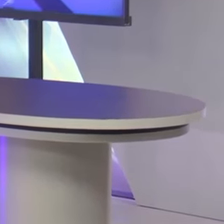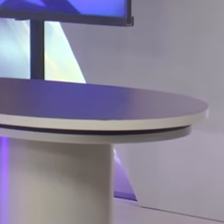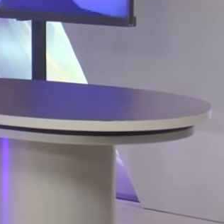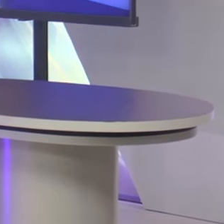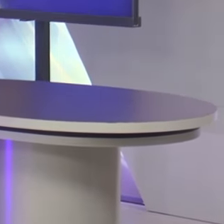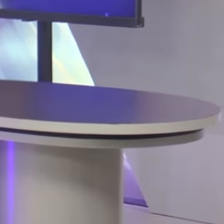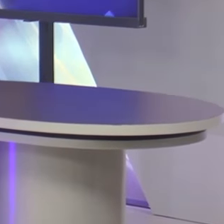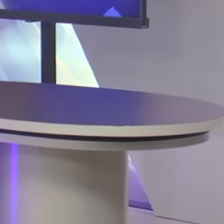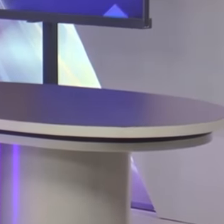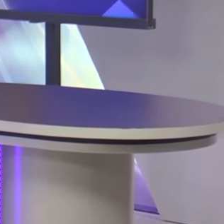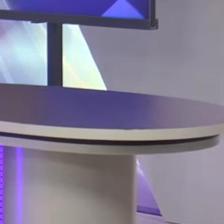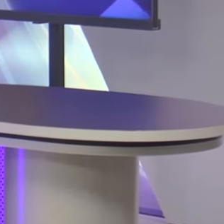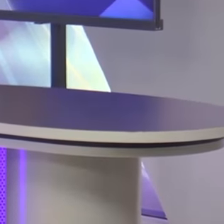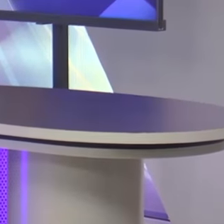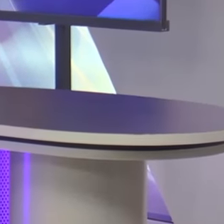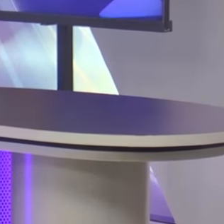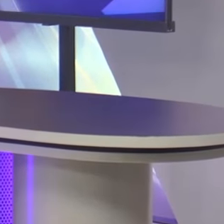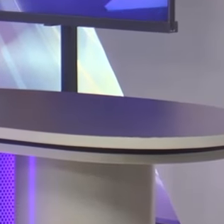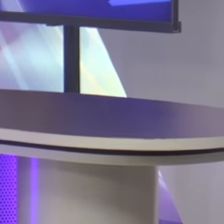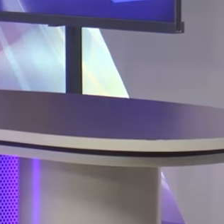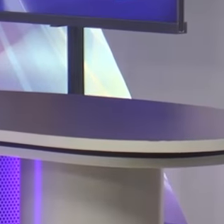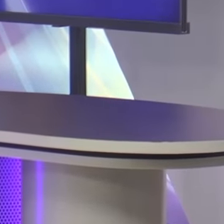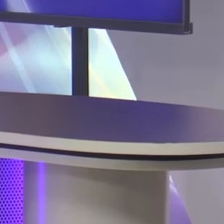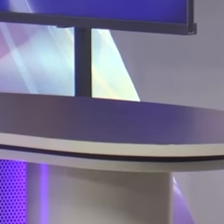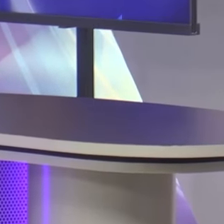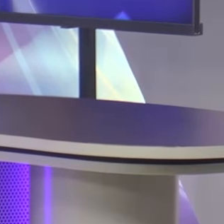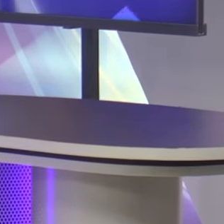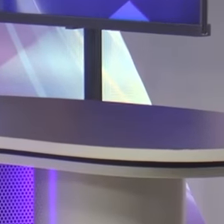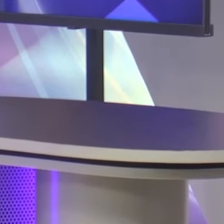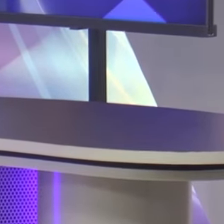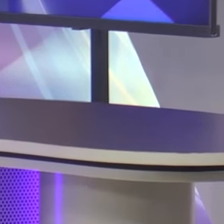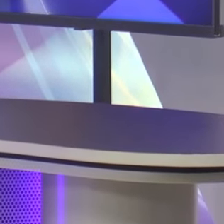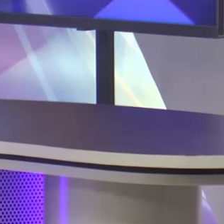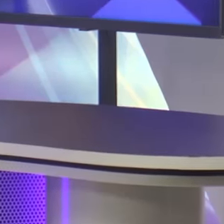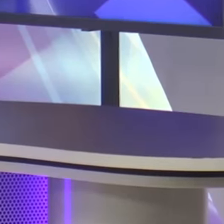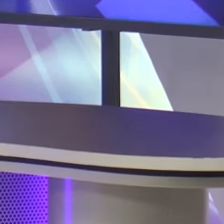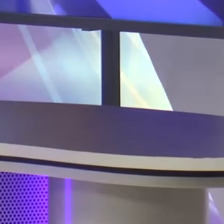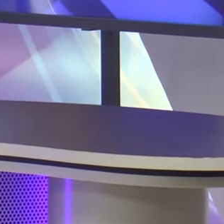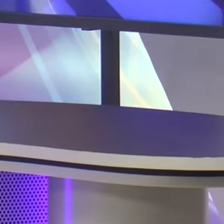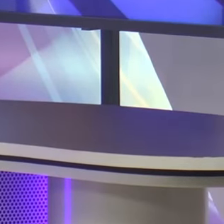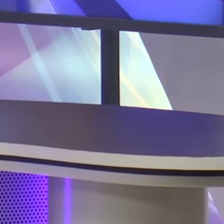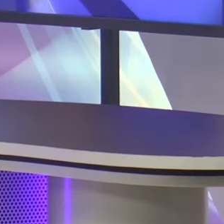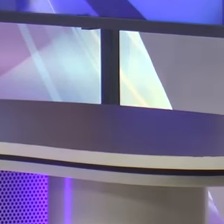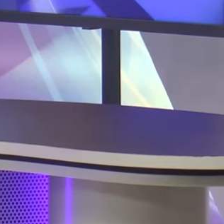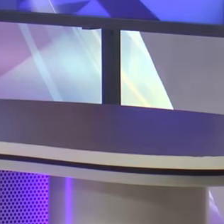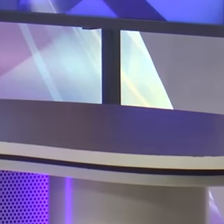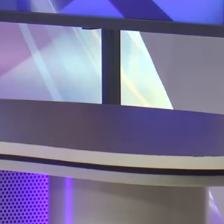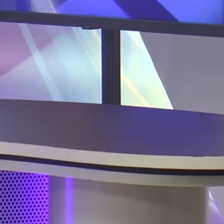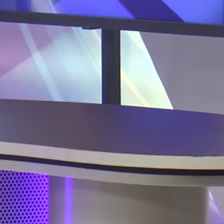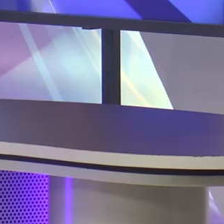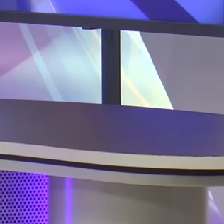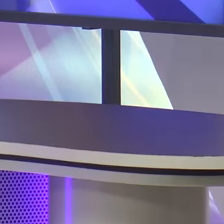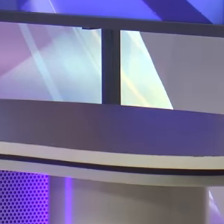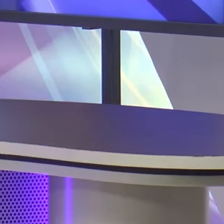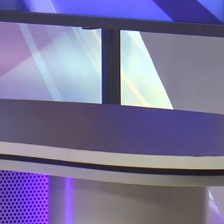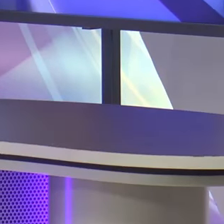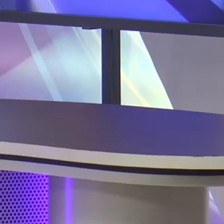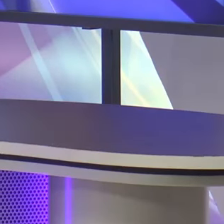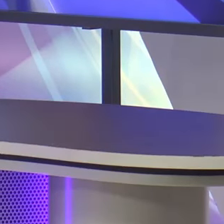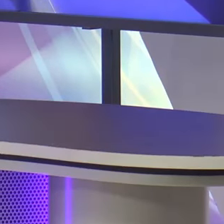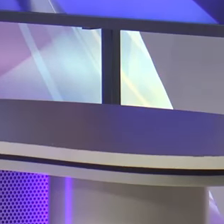Iniciamos con el desarrollo de nuestra información. El Procurador Regional de Santander pidió cuentas al gobierno municipal sobre inversión y proyectos que se hacen